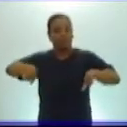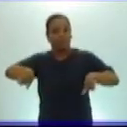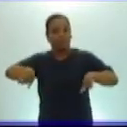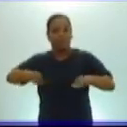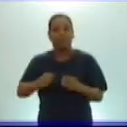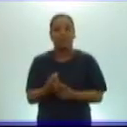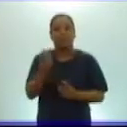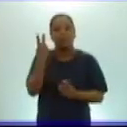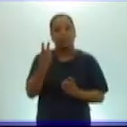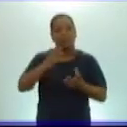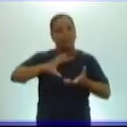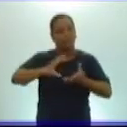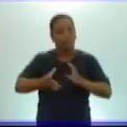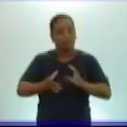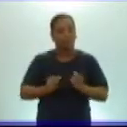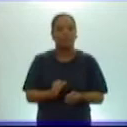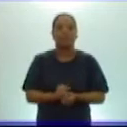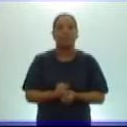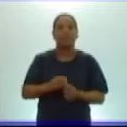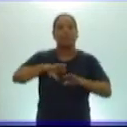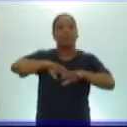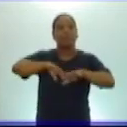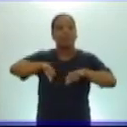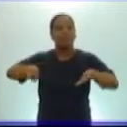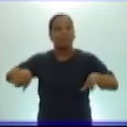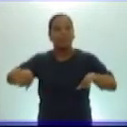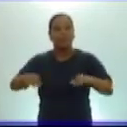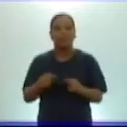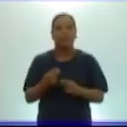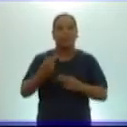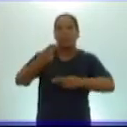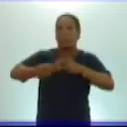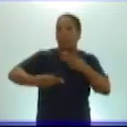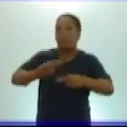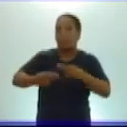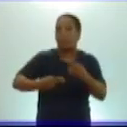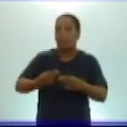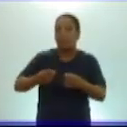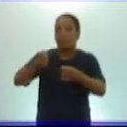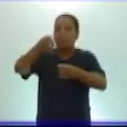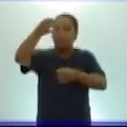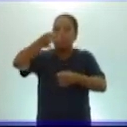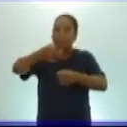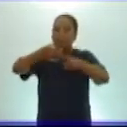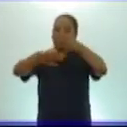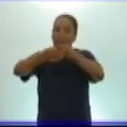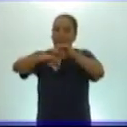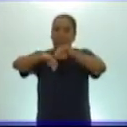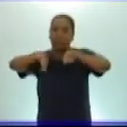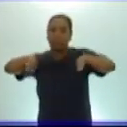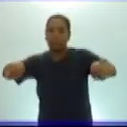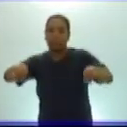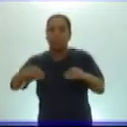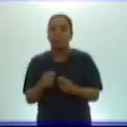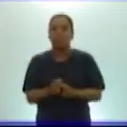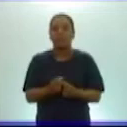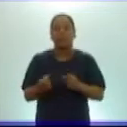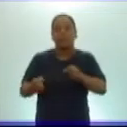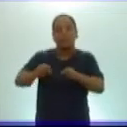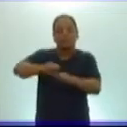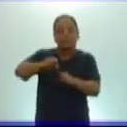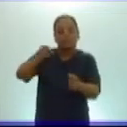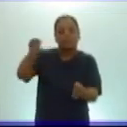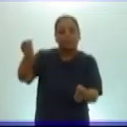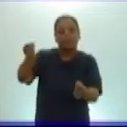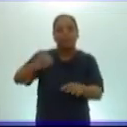sus 2 variantes, es decir, la decantación utilizando el embudo de separación y la decantación simple. Vamos a